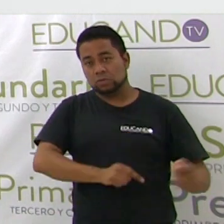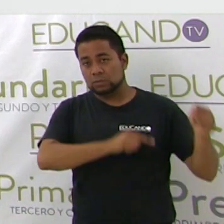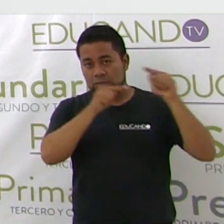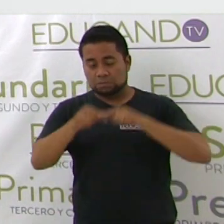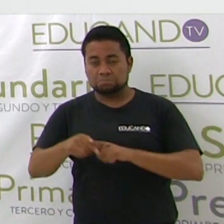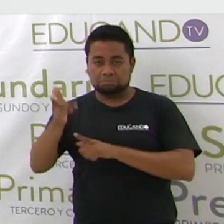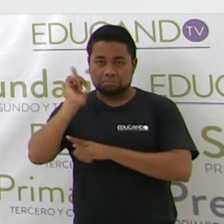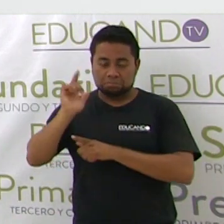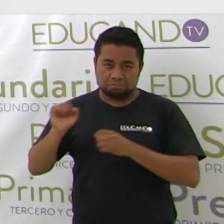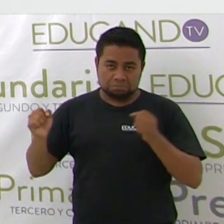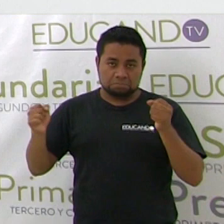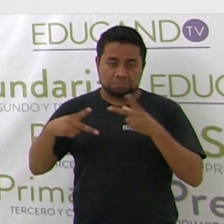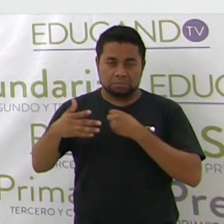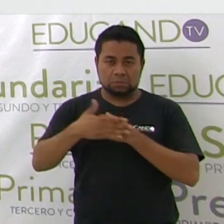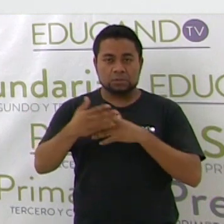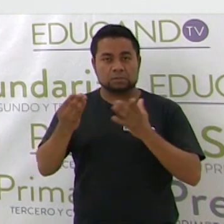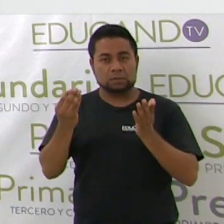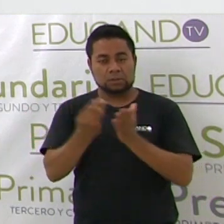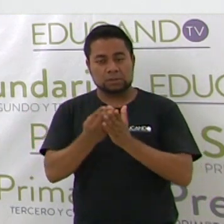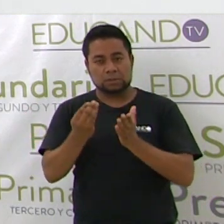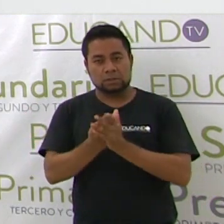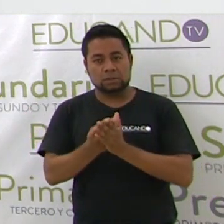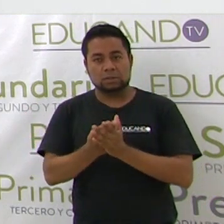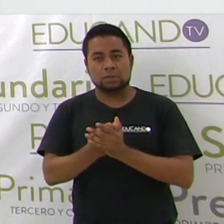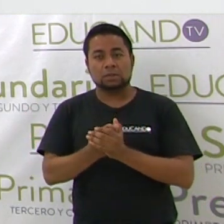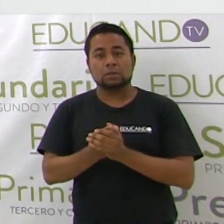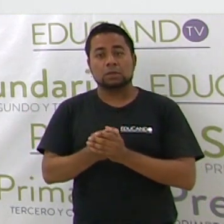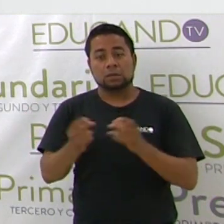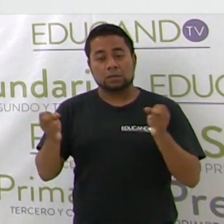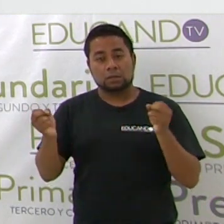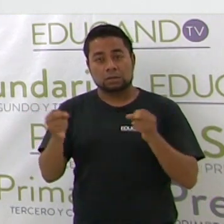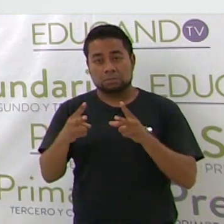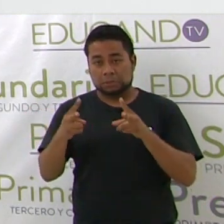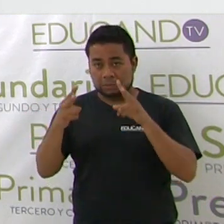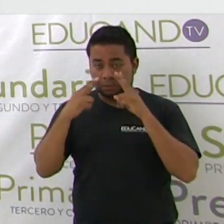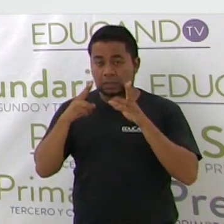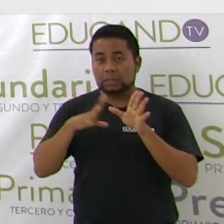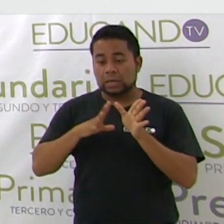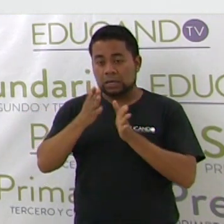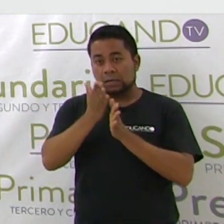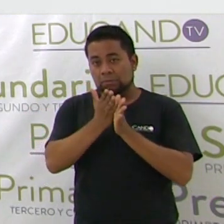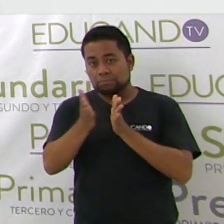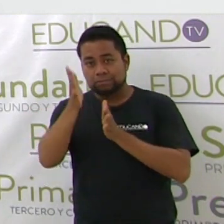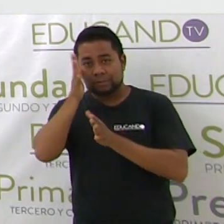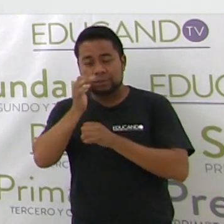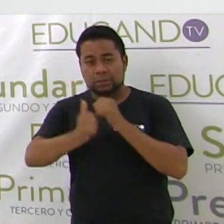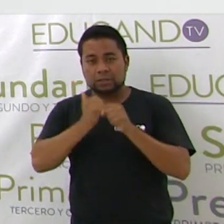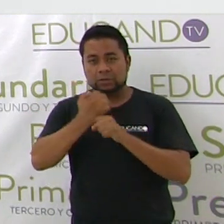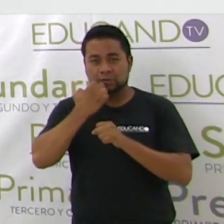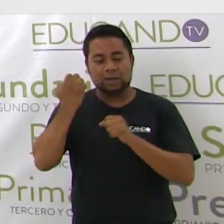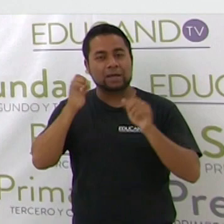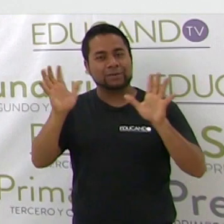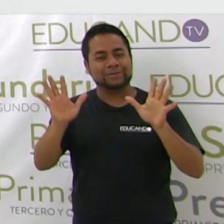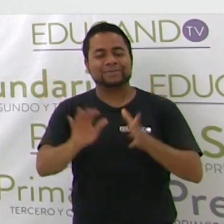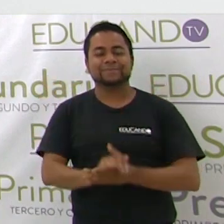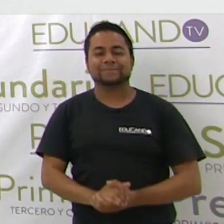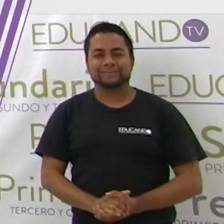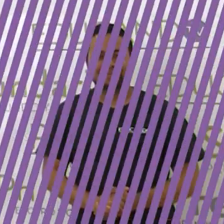y espero vernos en la próxima sesión. No se pierdan los programas porque ya estamos terminando el ciclo escolar. Adiós.